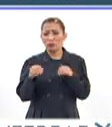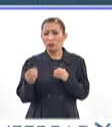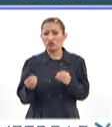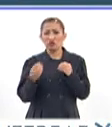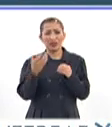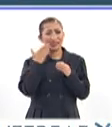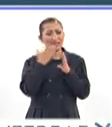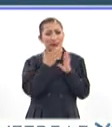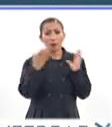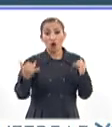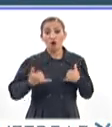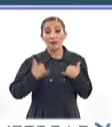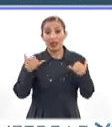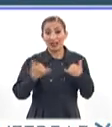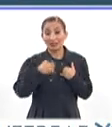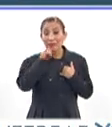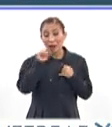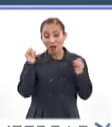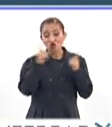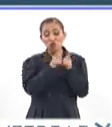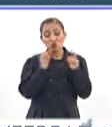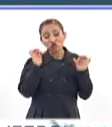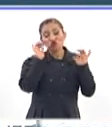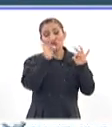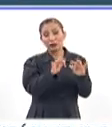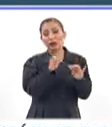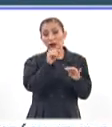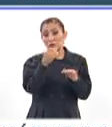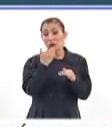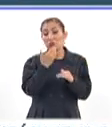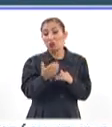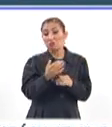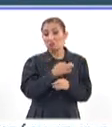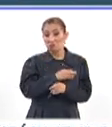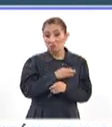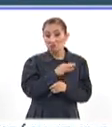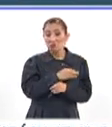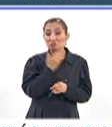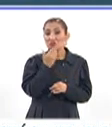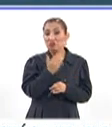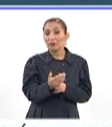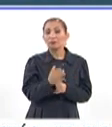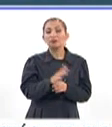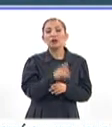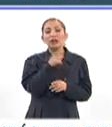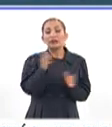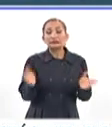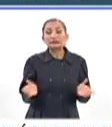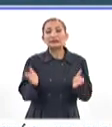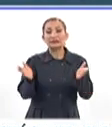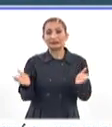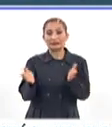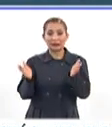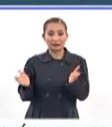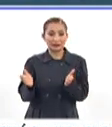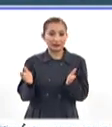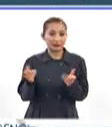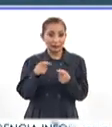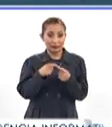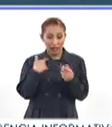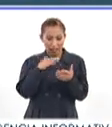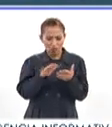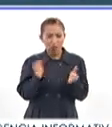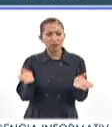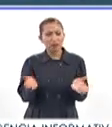de jornadas juveniles. Esto por supuesto es muy loable porque pues fomentan no solo